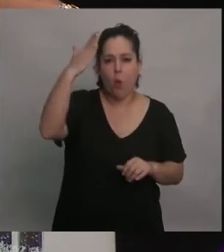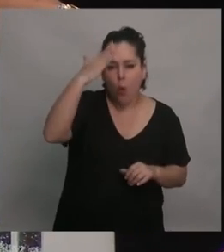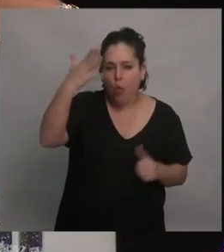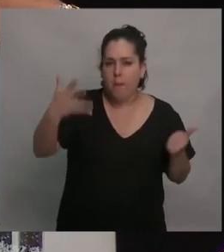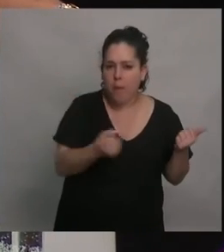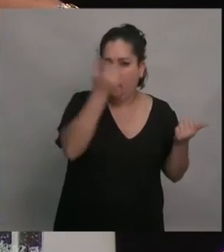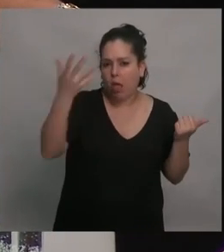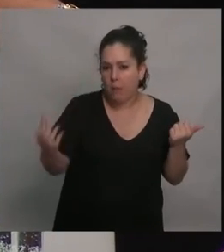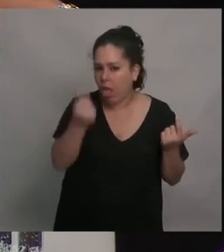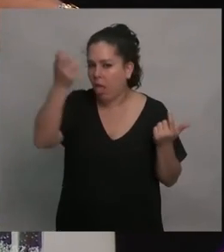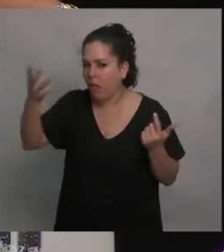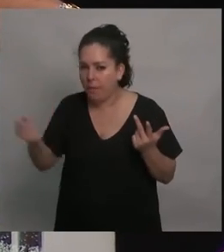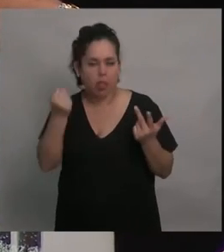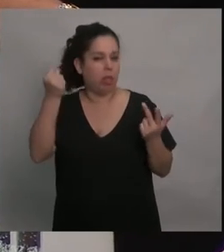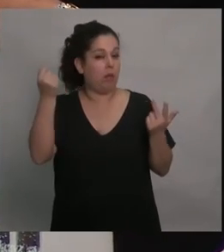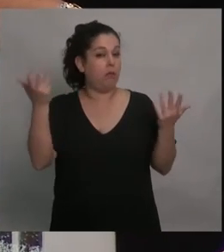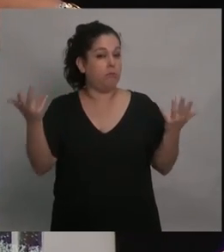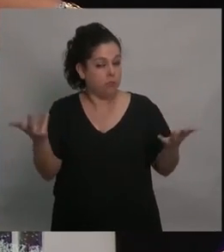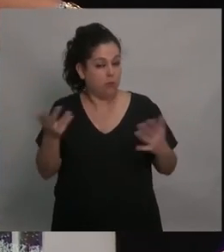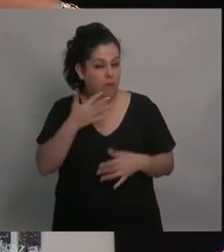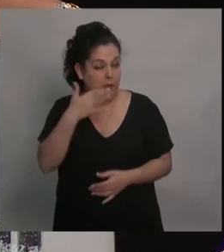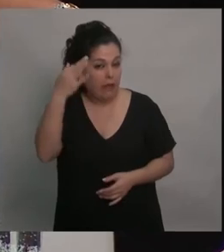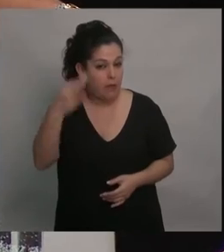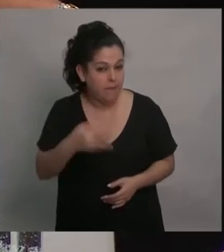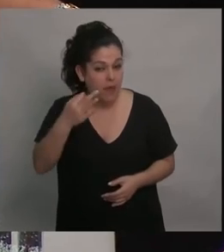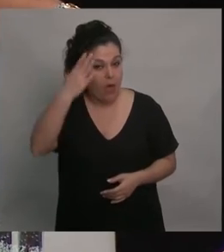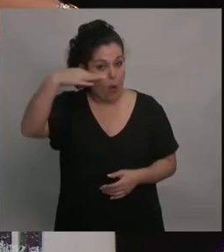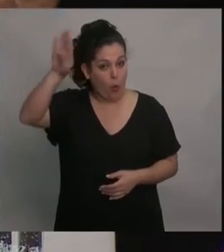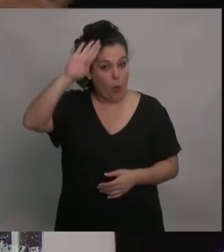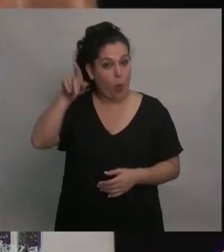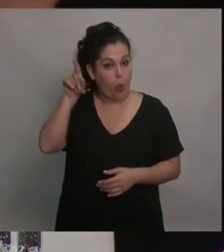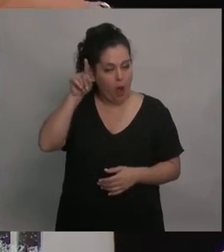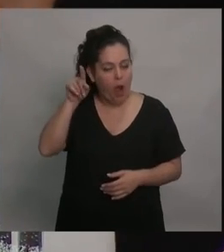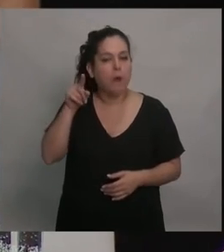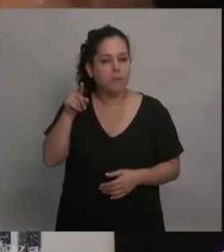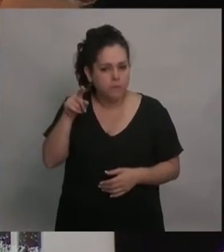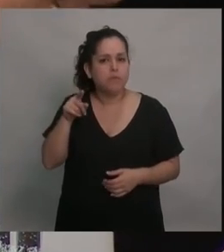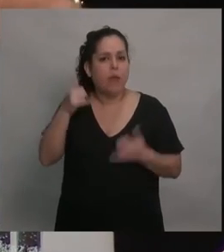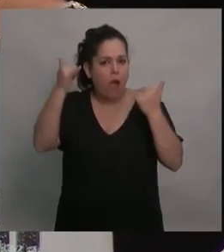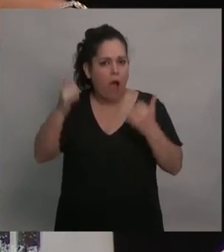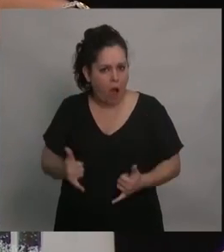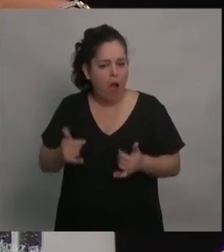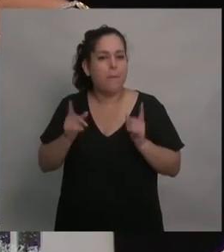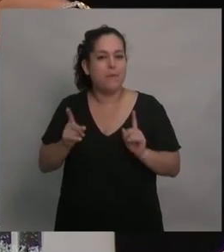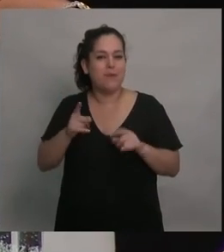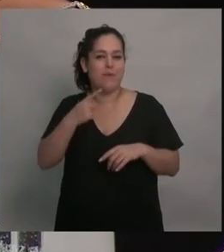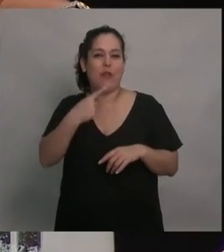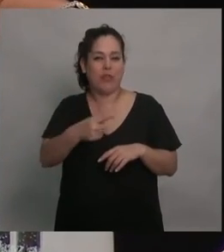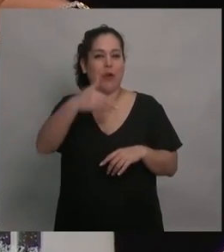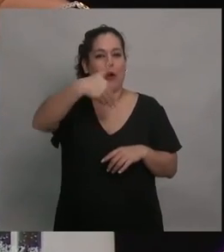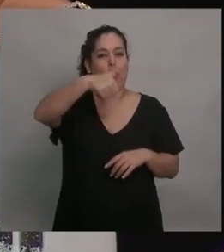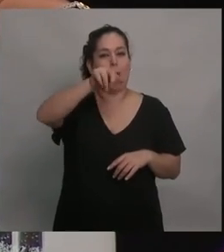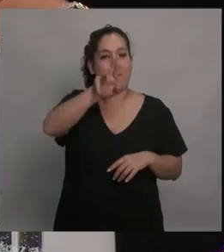país. Porque no cabe duda que en Cuba se cumple ese precepto dicho por José